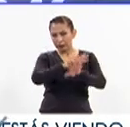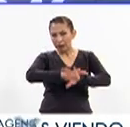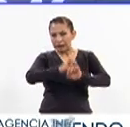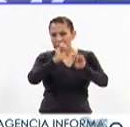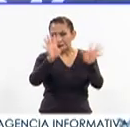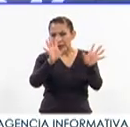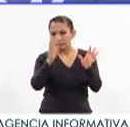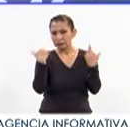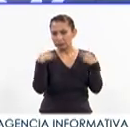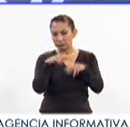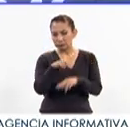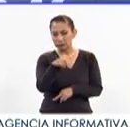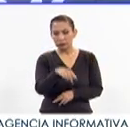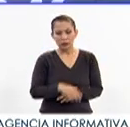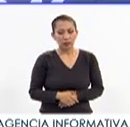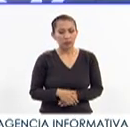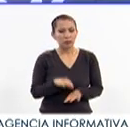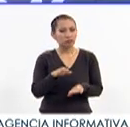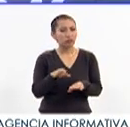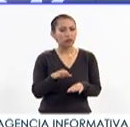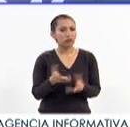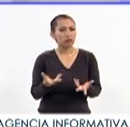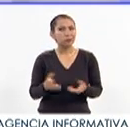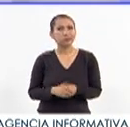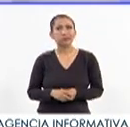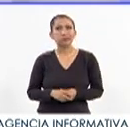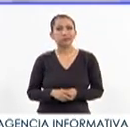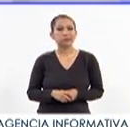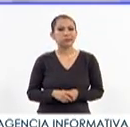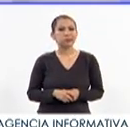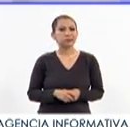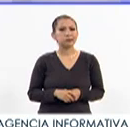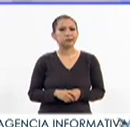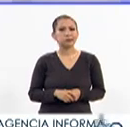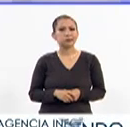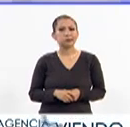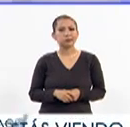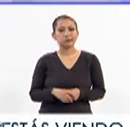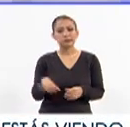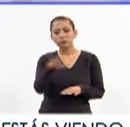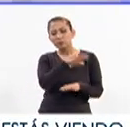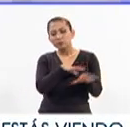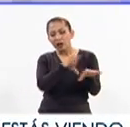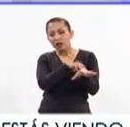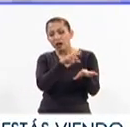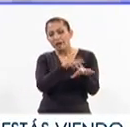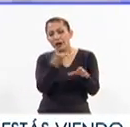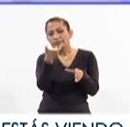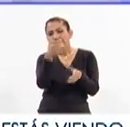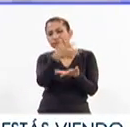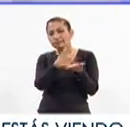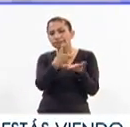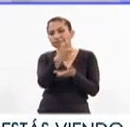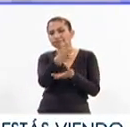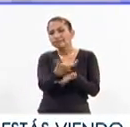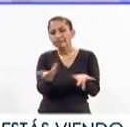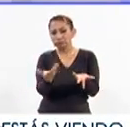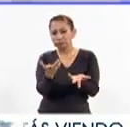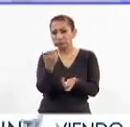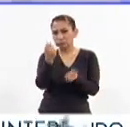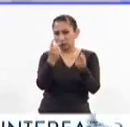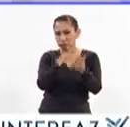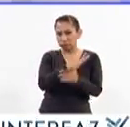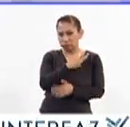poco, maestro Ignacio, acerca de la economía alrededor de la energía, ¿no? Porque